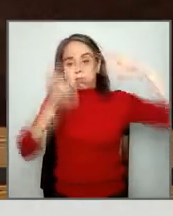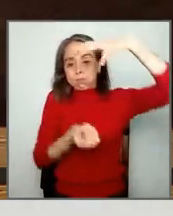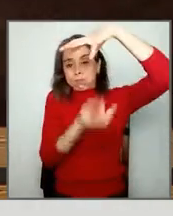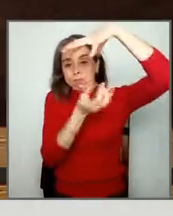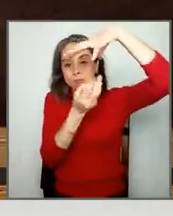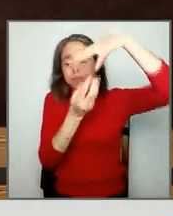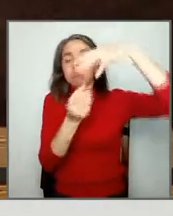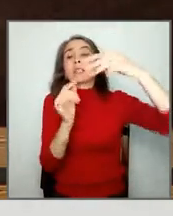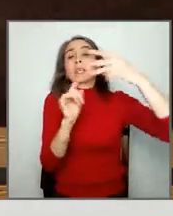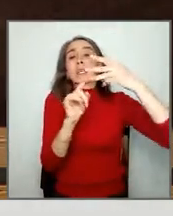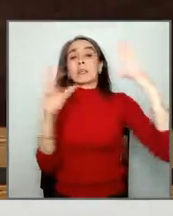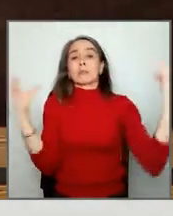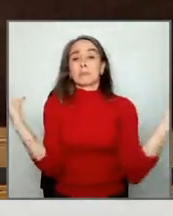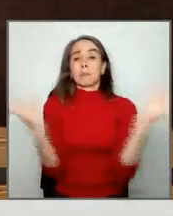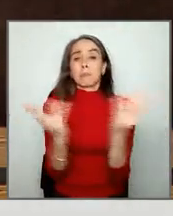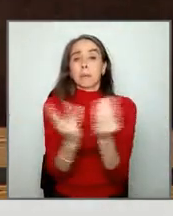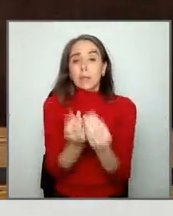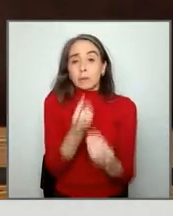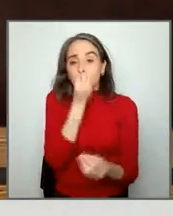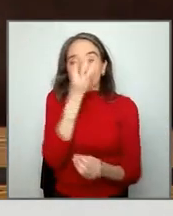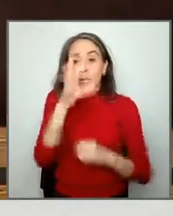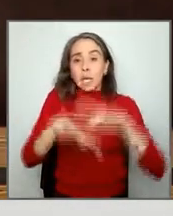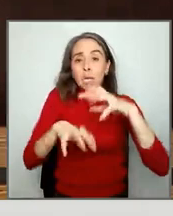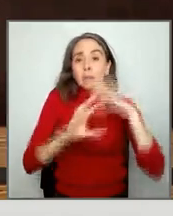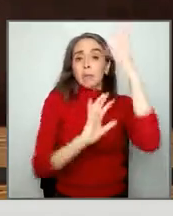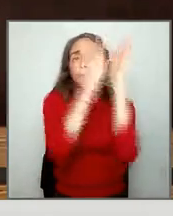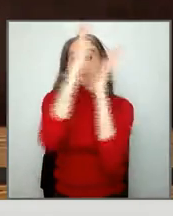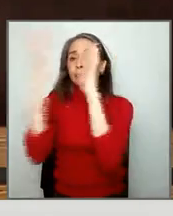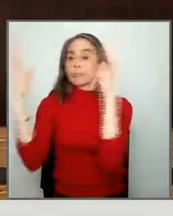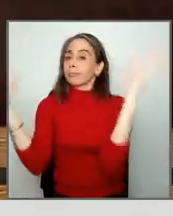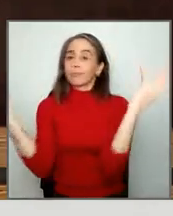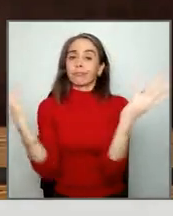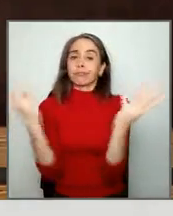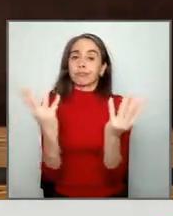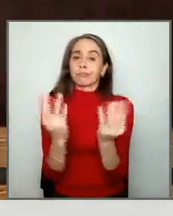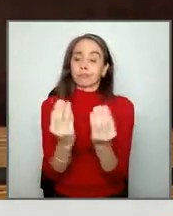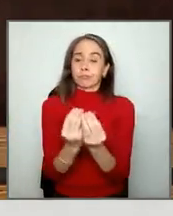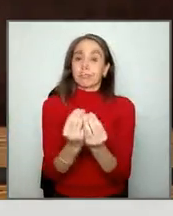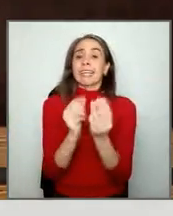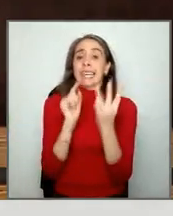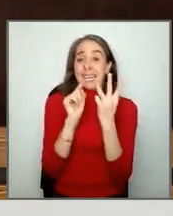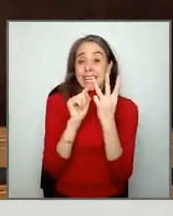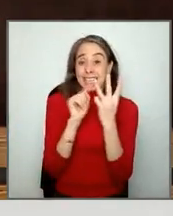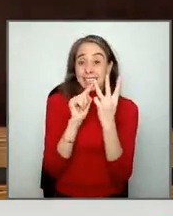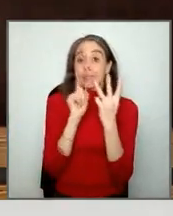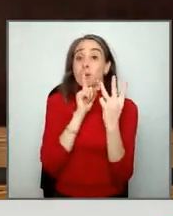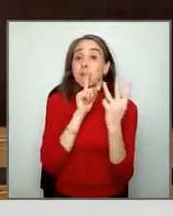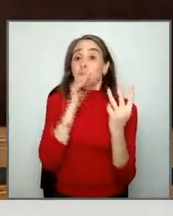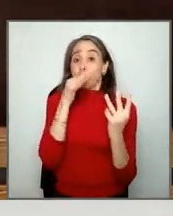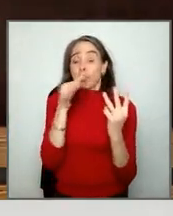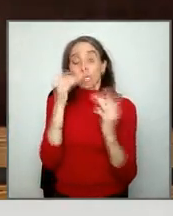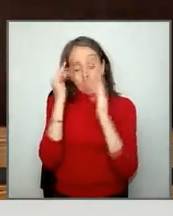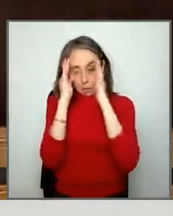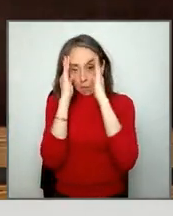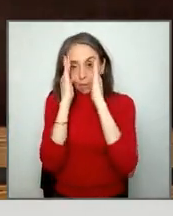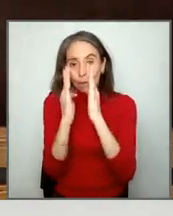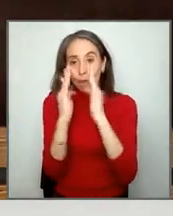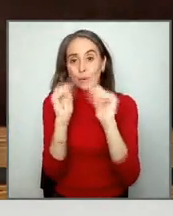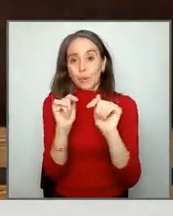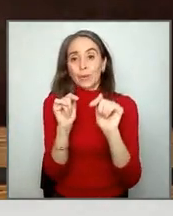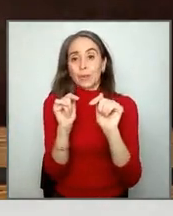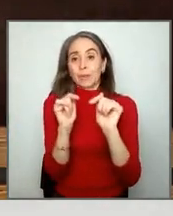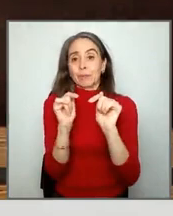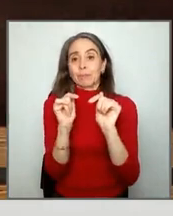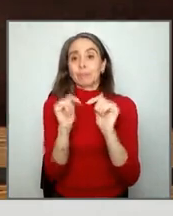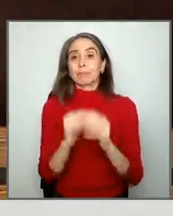de biodiversidad y este último punto que quisiera hacer énfasis de acuerdo a la